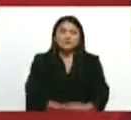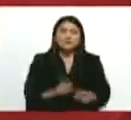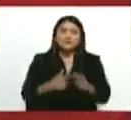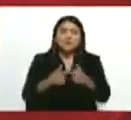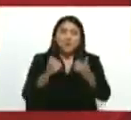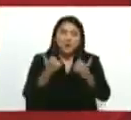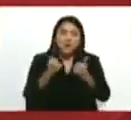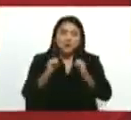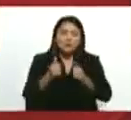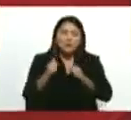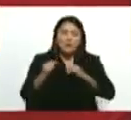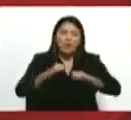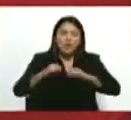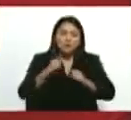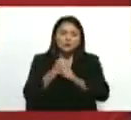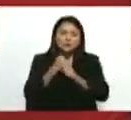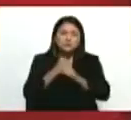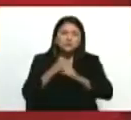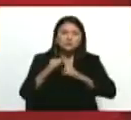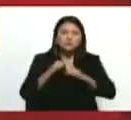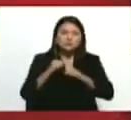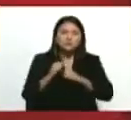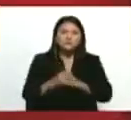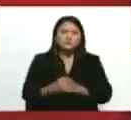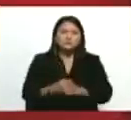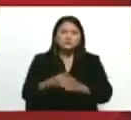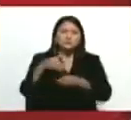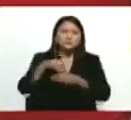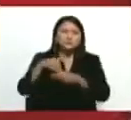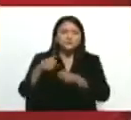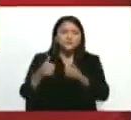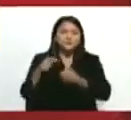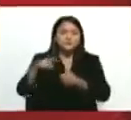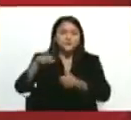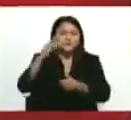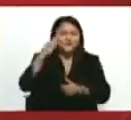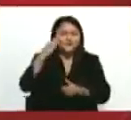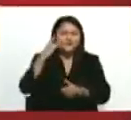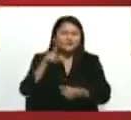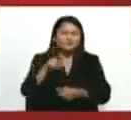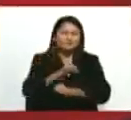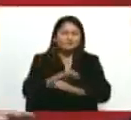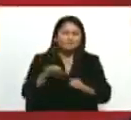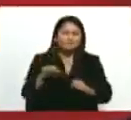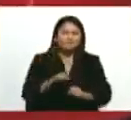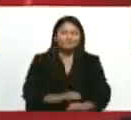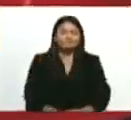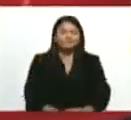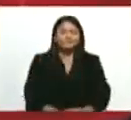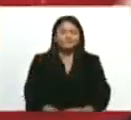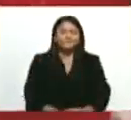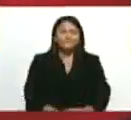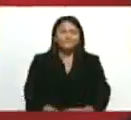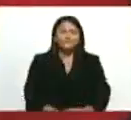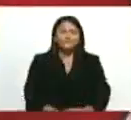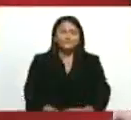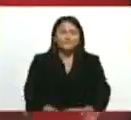con las supuestas primarias. Ellos saben que no van, no te vista.